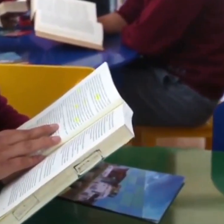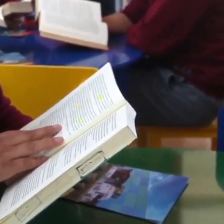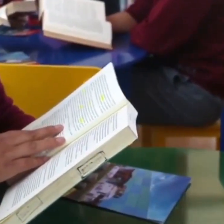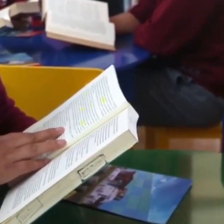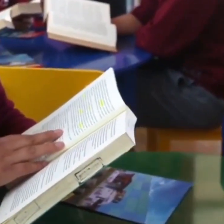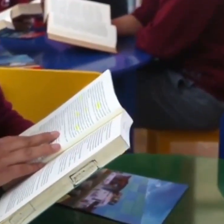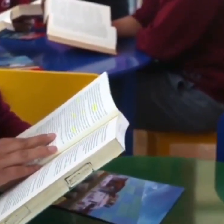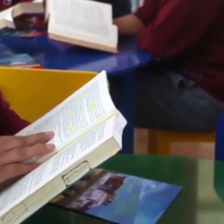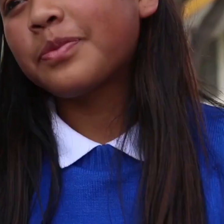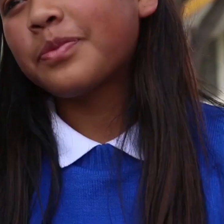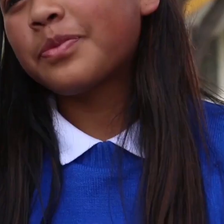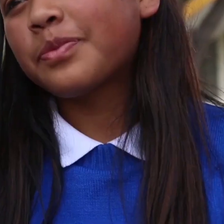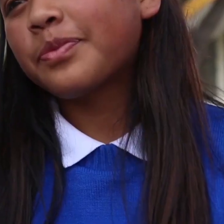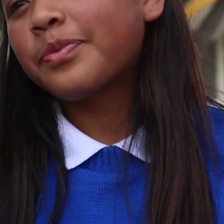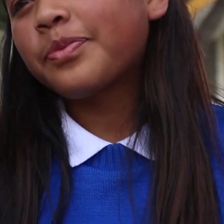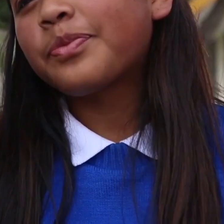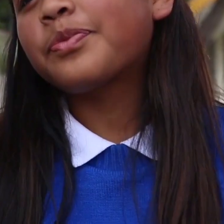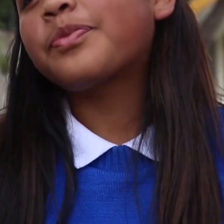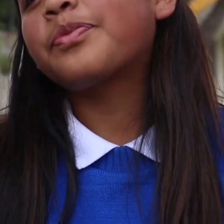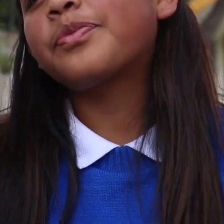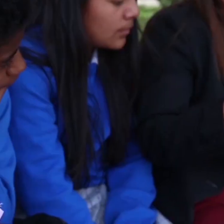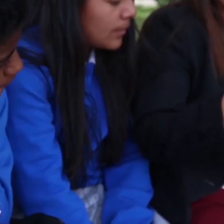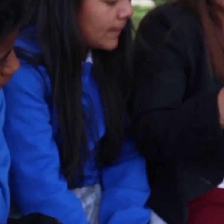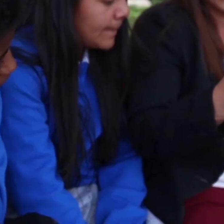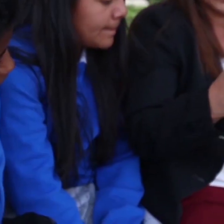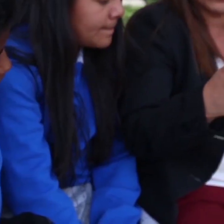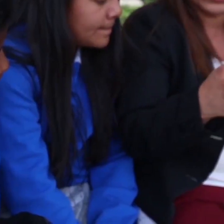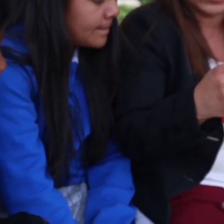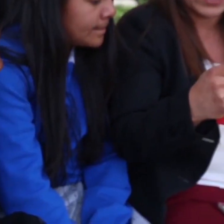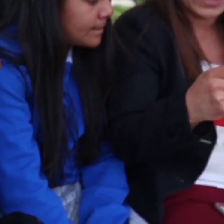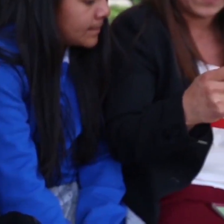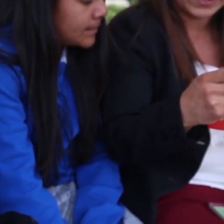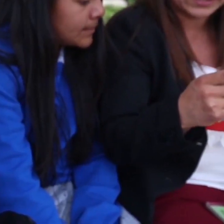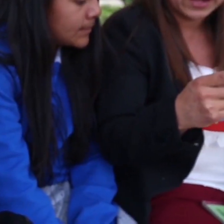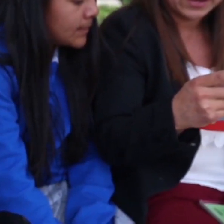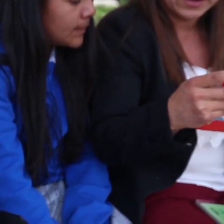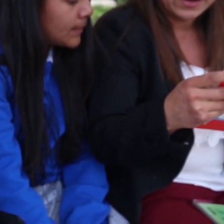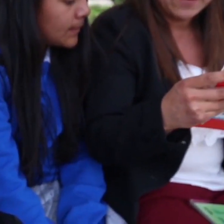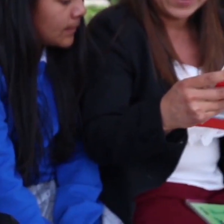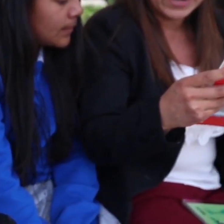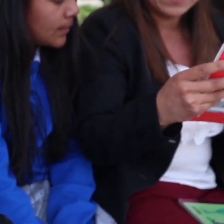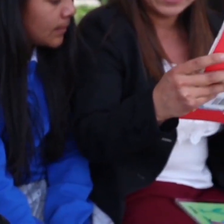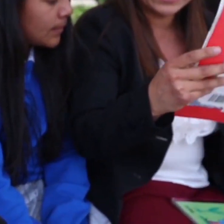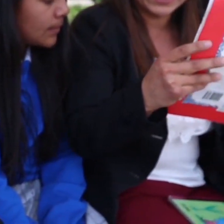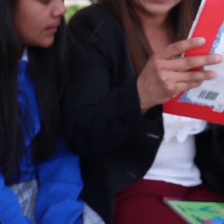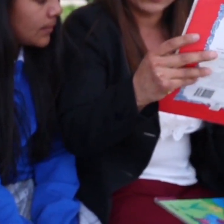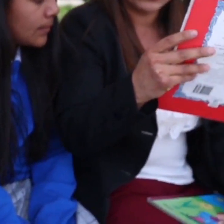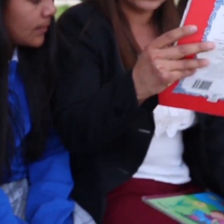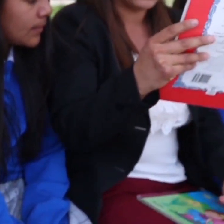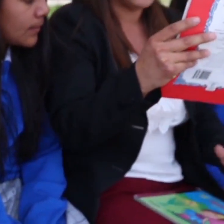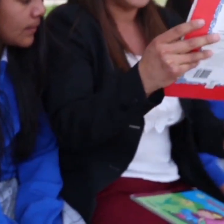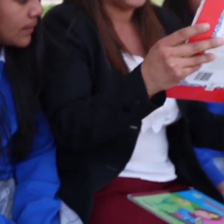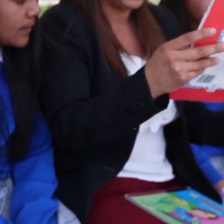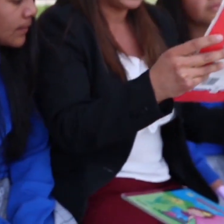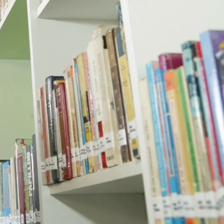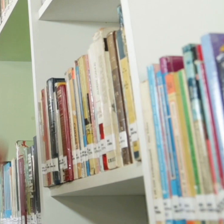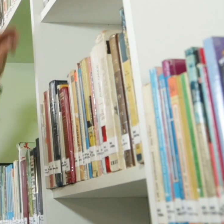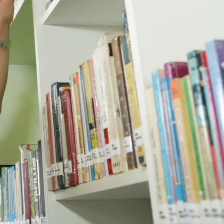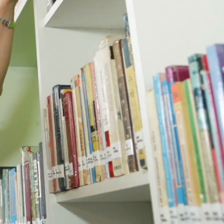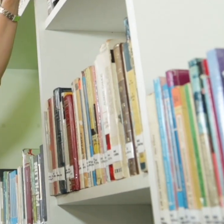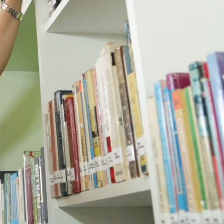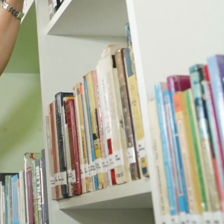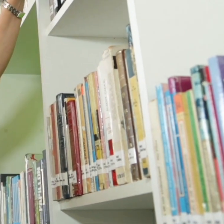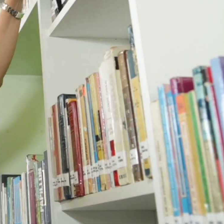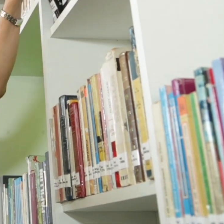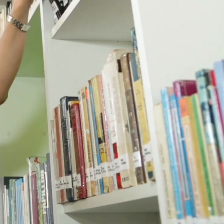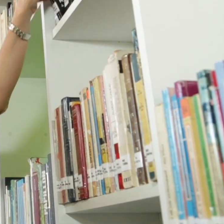ideas, experiencias, sueños y curiosidades, explorando posibilidades ilimitadas que podemos adquirir a través de un libro. La